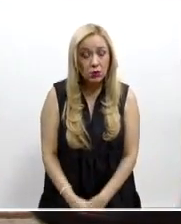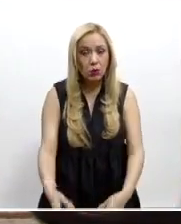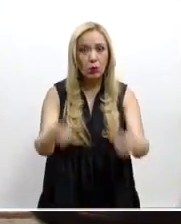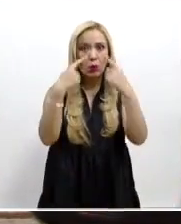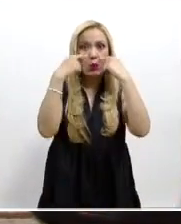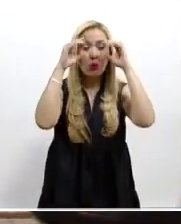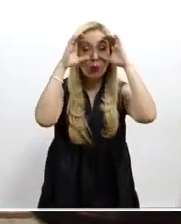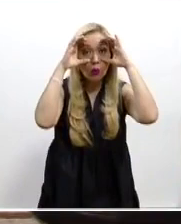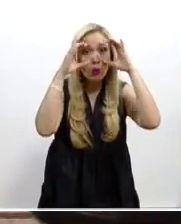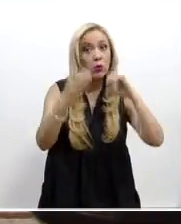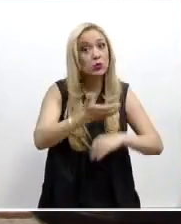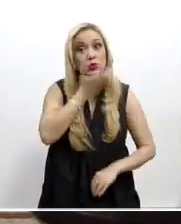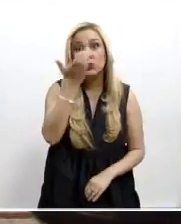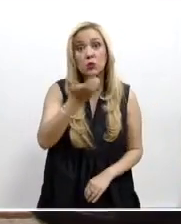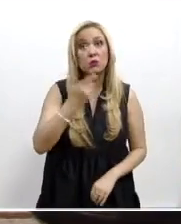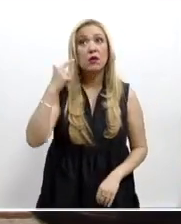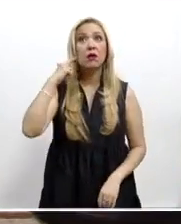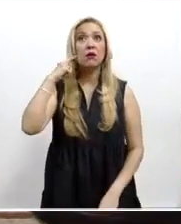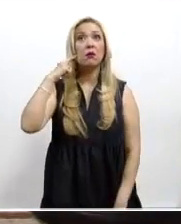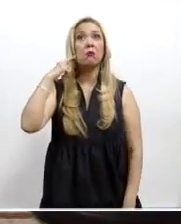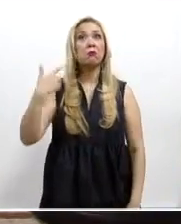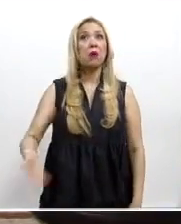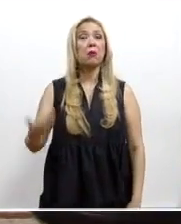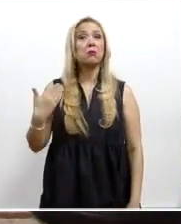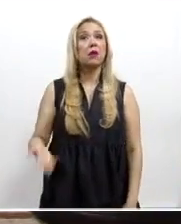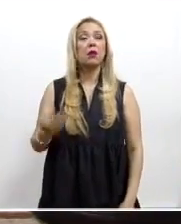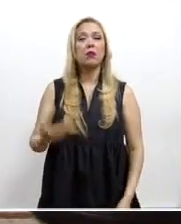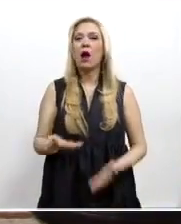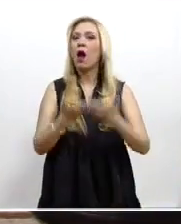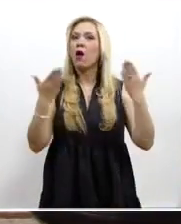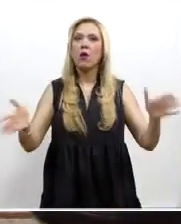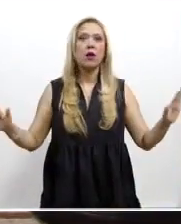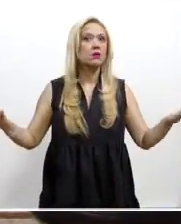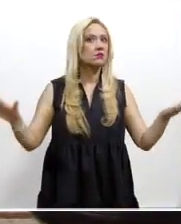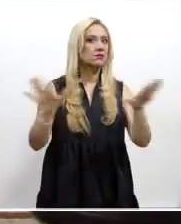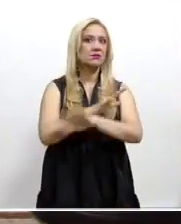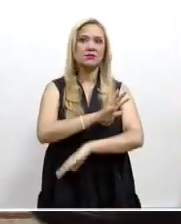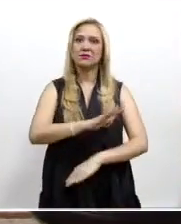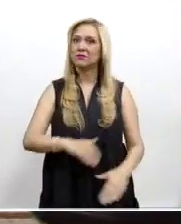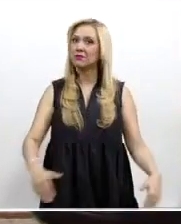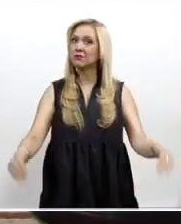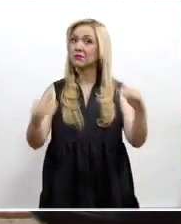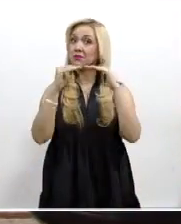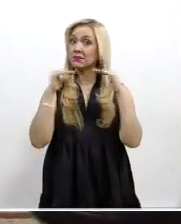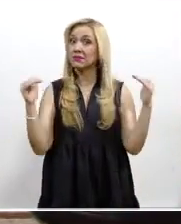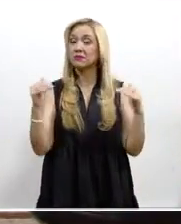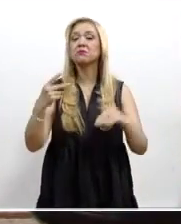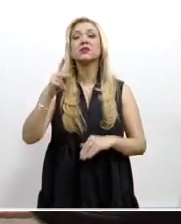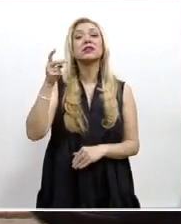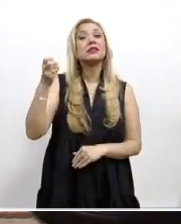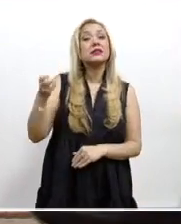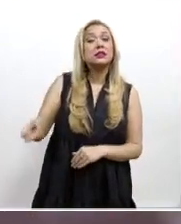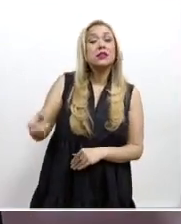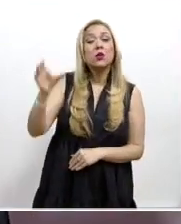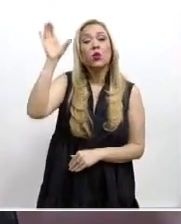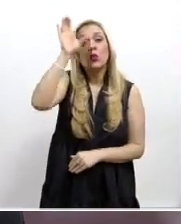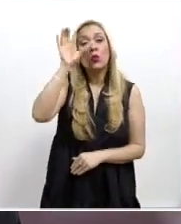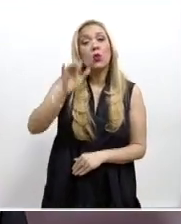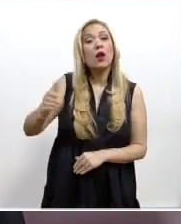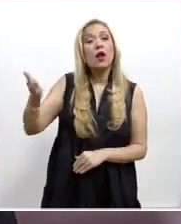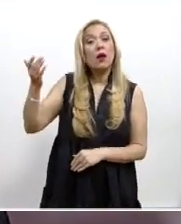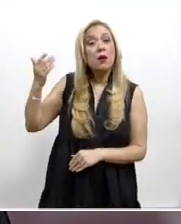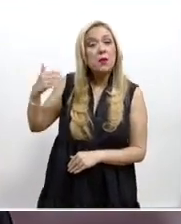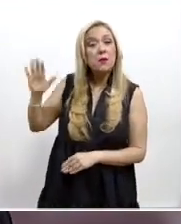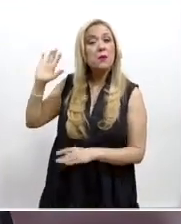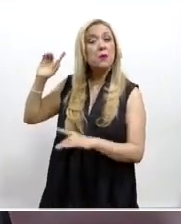atentos porque ciertamente ahora estamos transformando, estamos generando estas nociones de igualdad, pero esas manifestaciones culturales en alguna